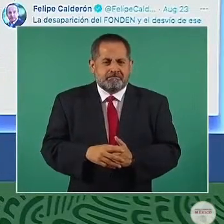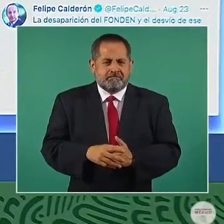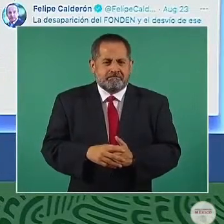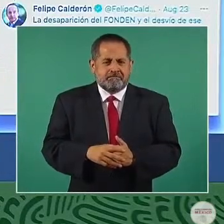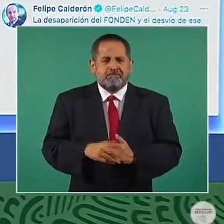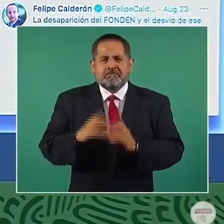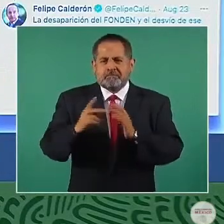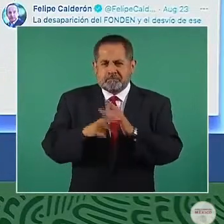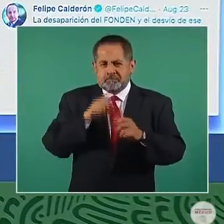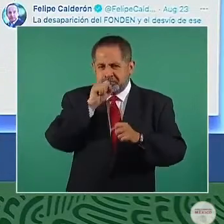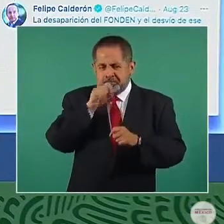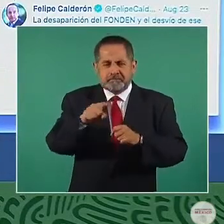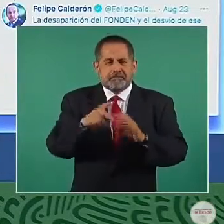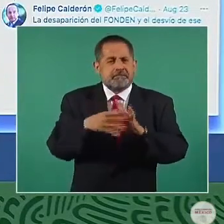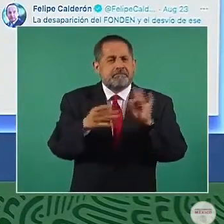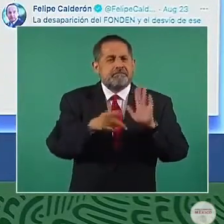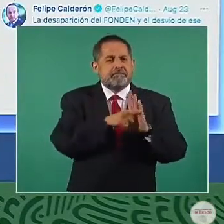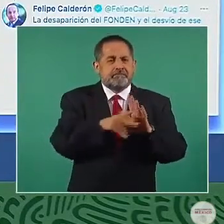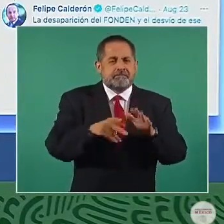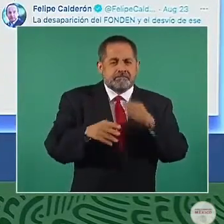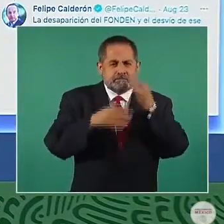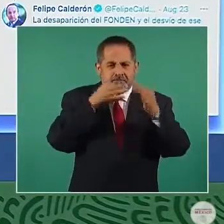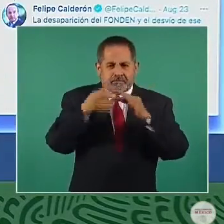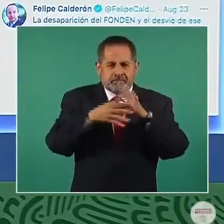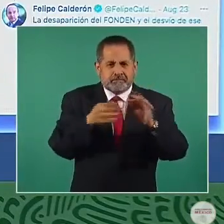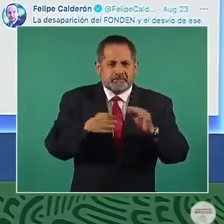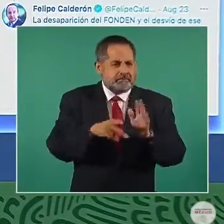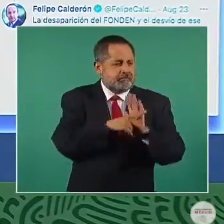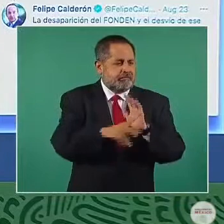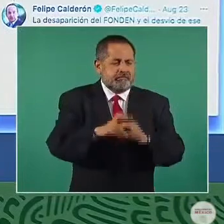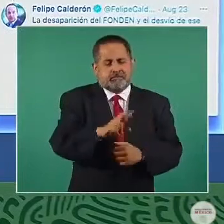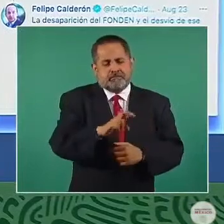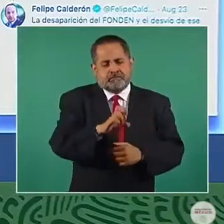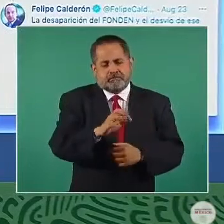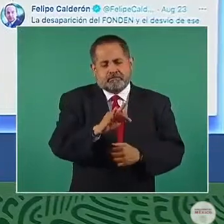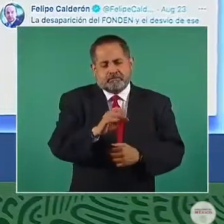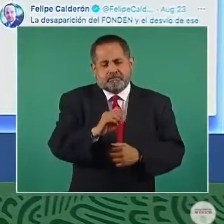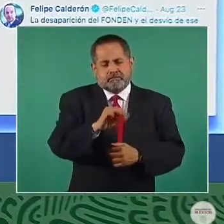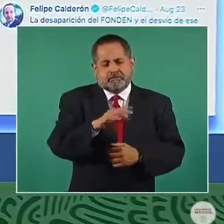Lo retoma del periódico del Reforma, que es lo mismo.